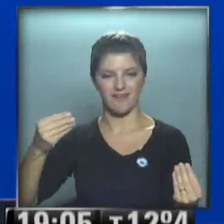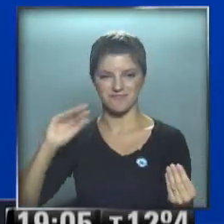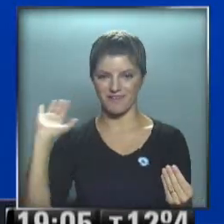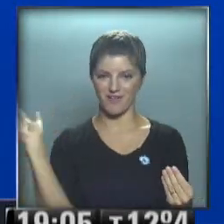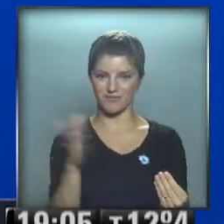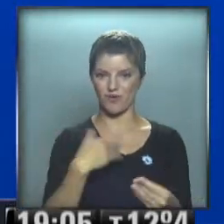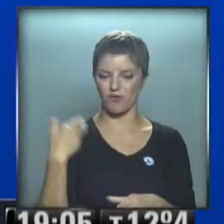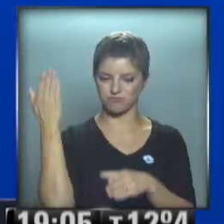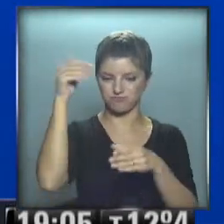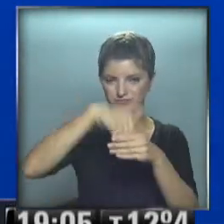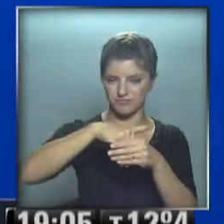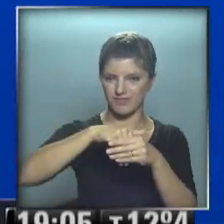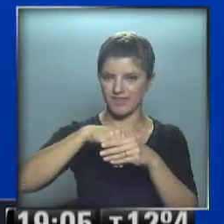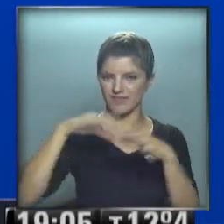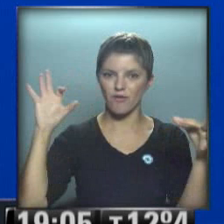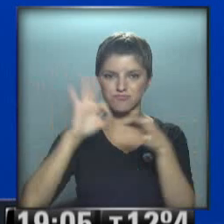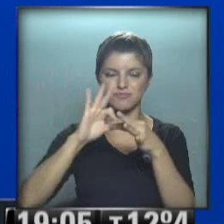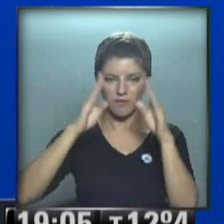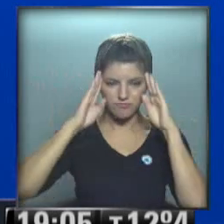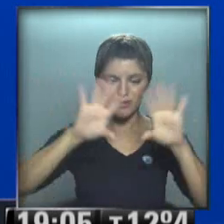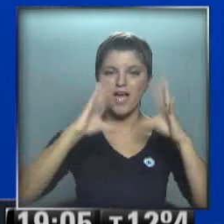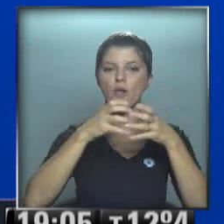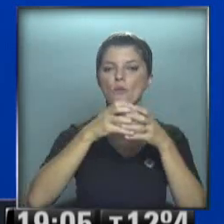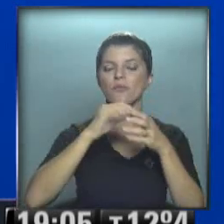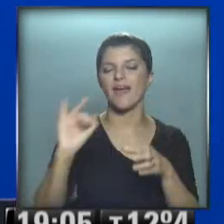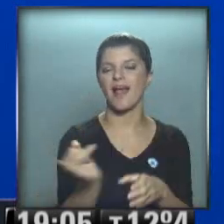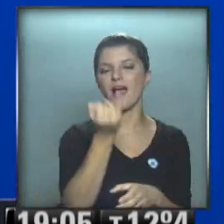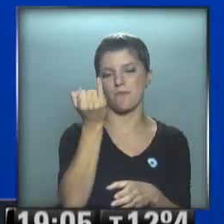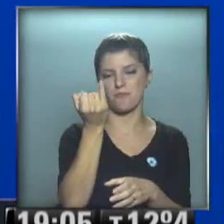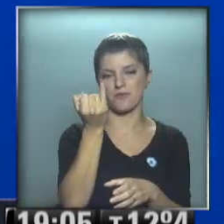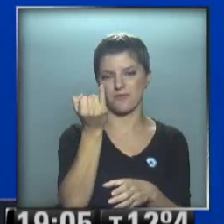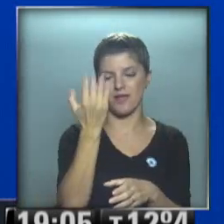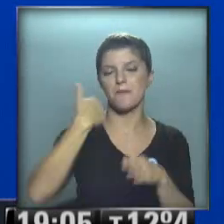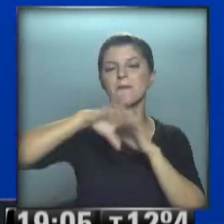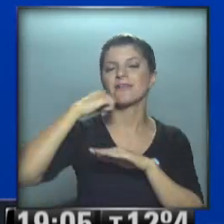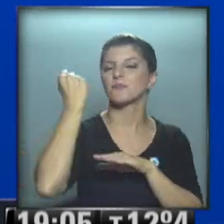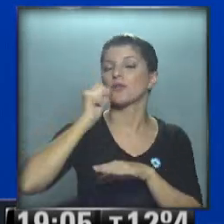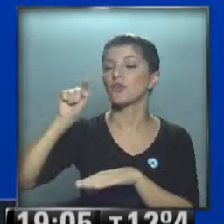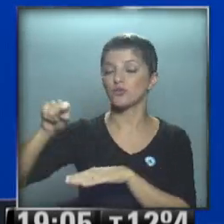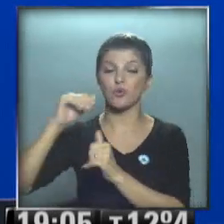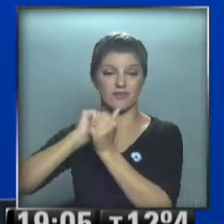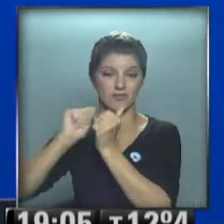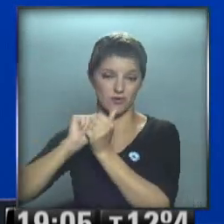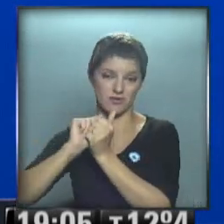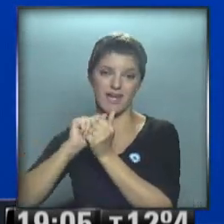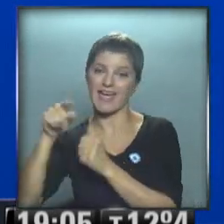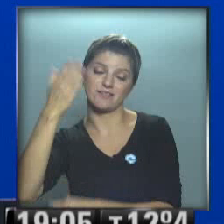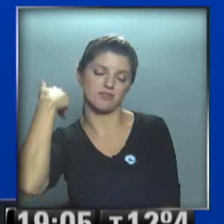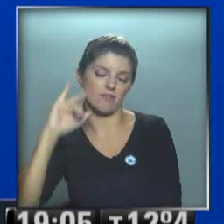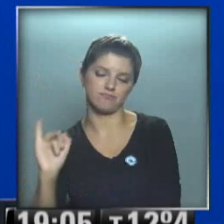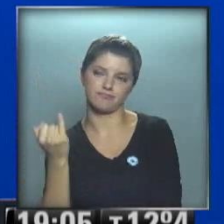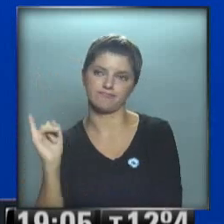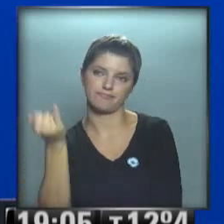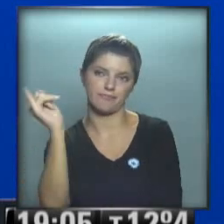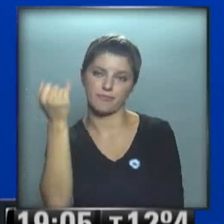lo que tiene que ver con ganar el trofeo más importante en su carrera. Indudablemente ganó todo. Le